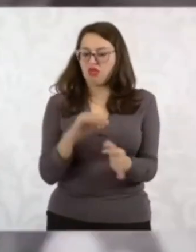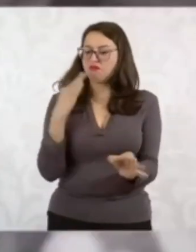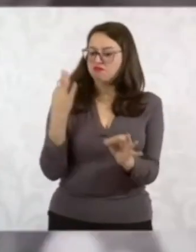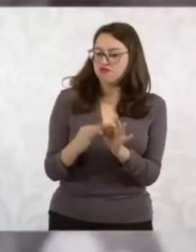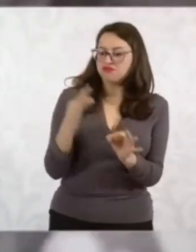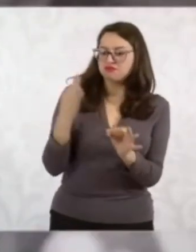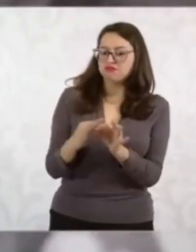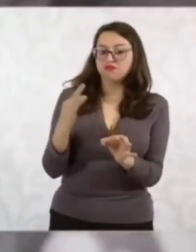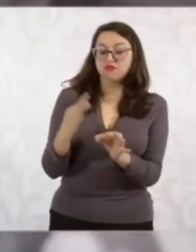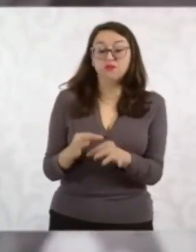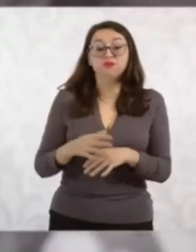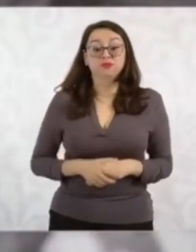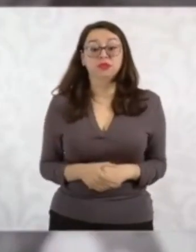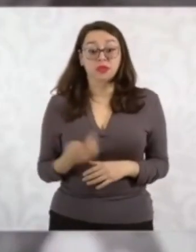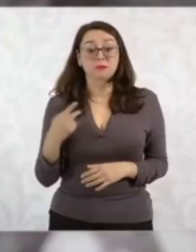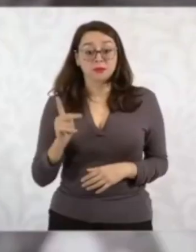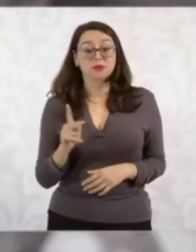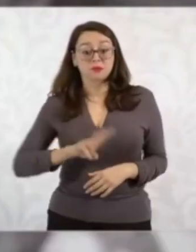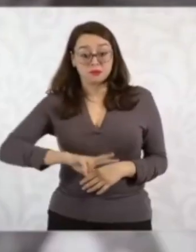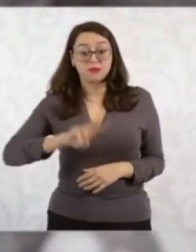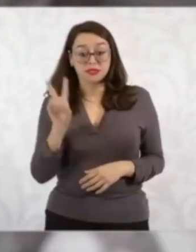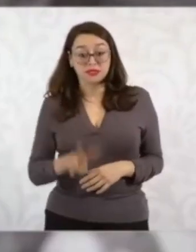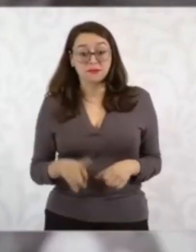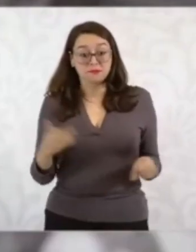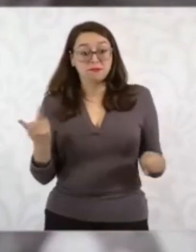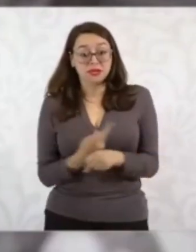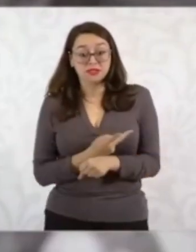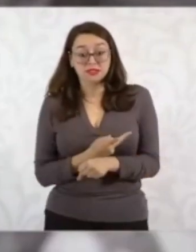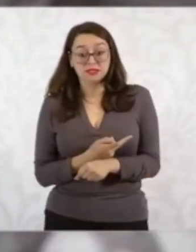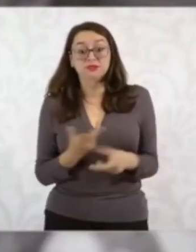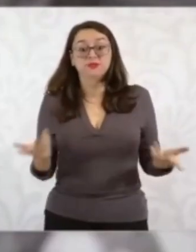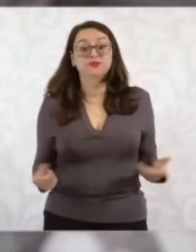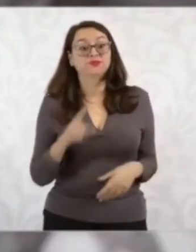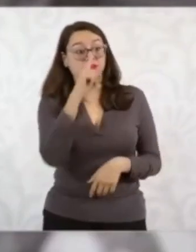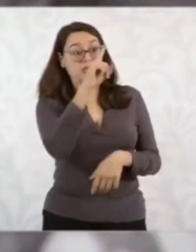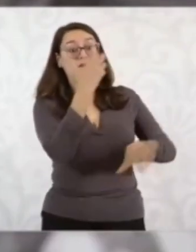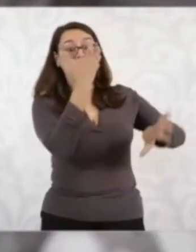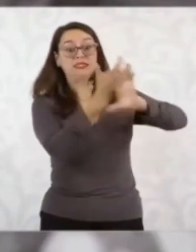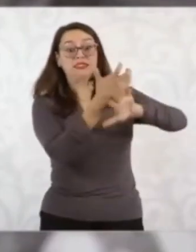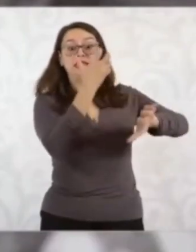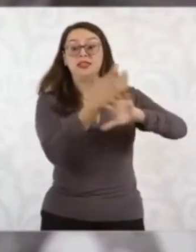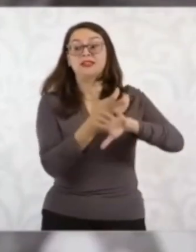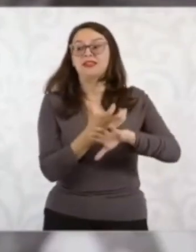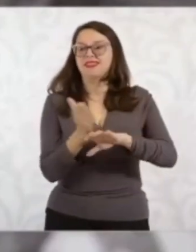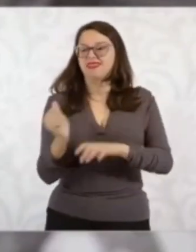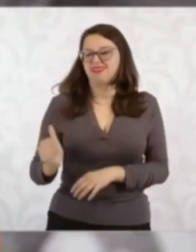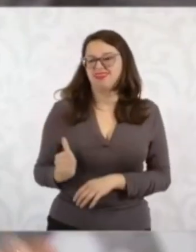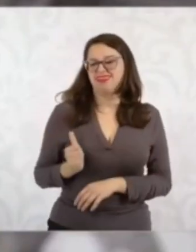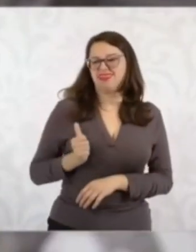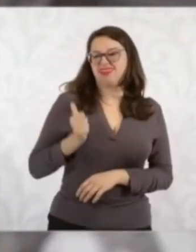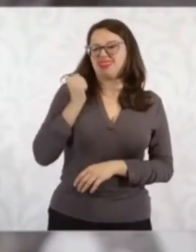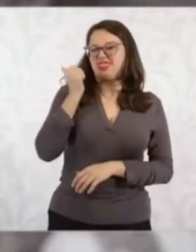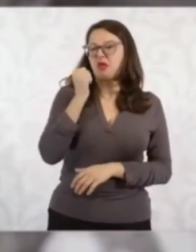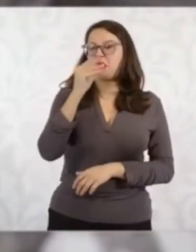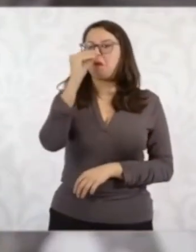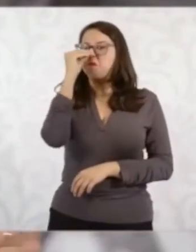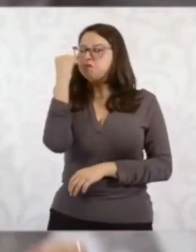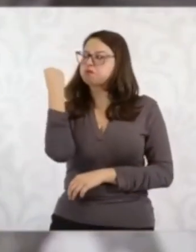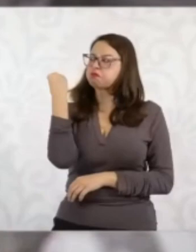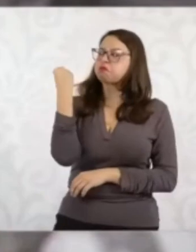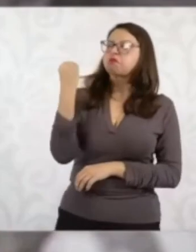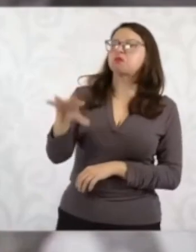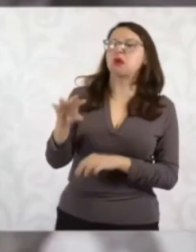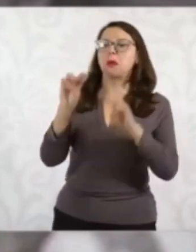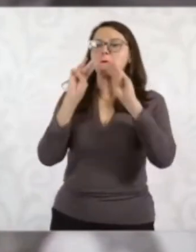es cierto, como tú dices, que muchas veces el gobierno de Estados Unidos ha utilizado la acusación de vínculos con el narcotráfico